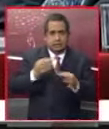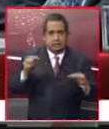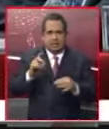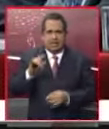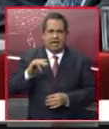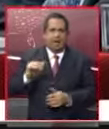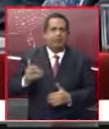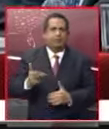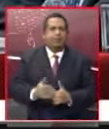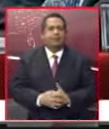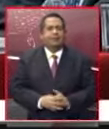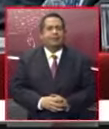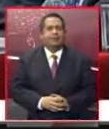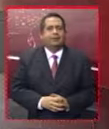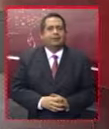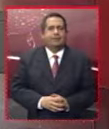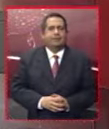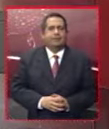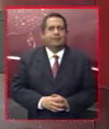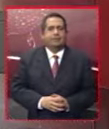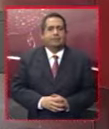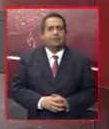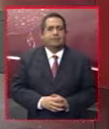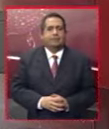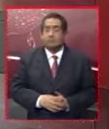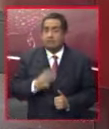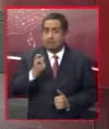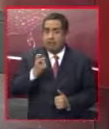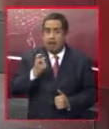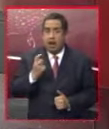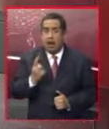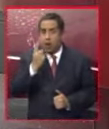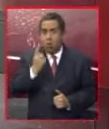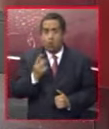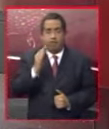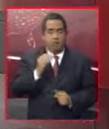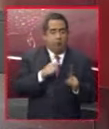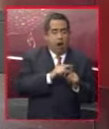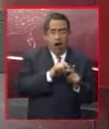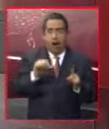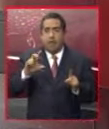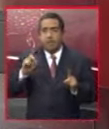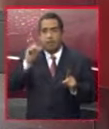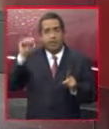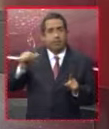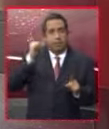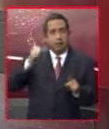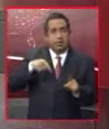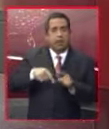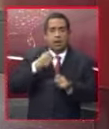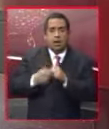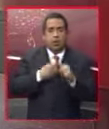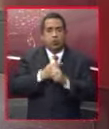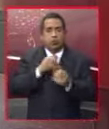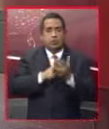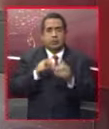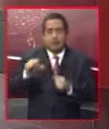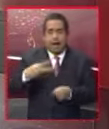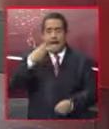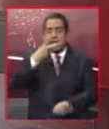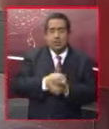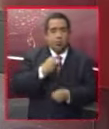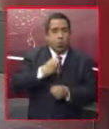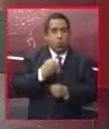Diana Espinosa. Pues así, del 1 de febrero al 30 de abril de este 2016 tendrá lugar el segundo